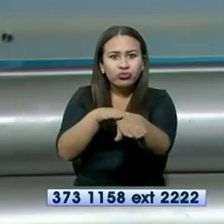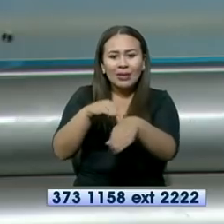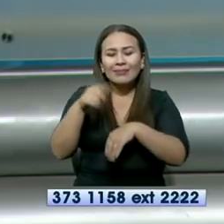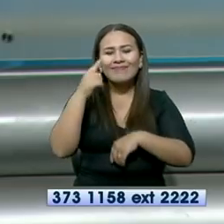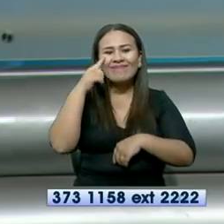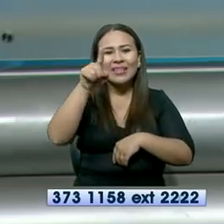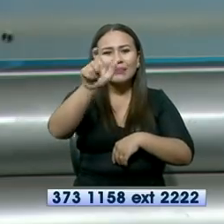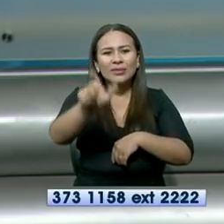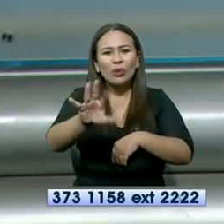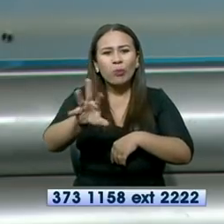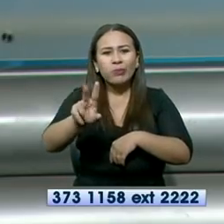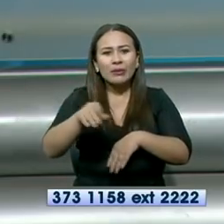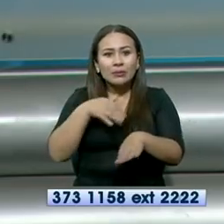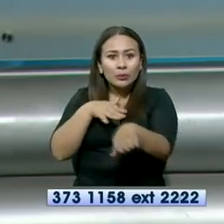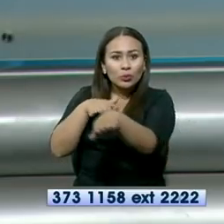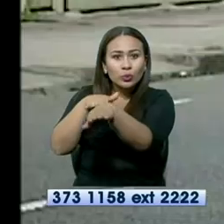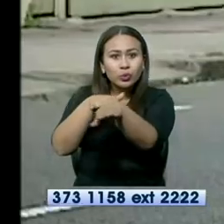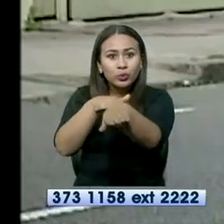persecución.